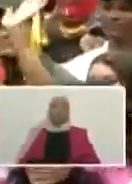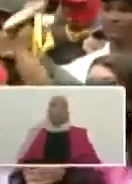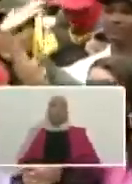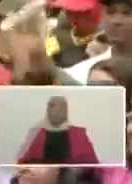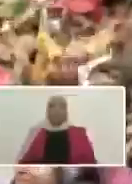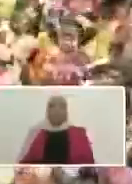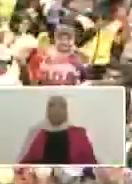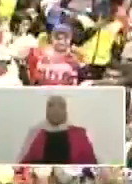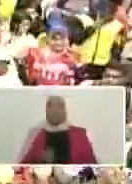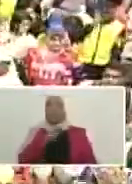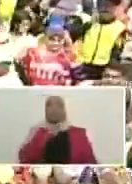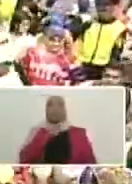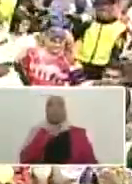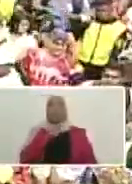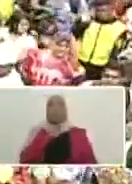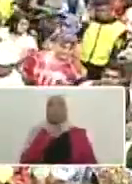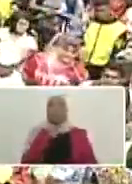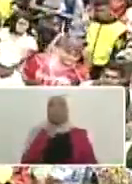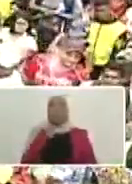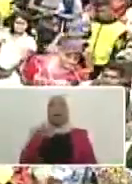Levanten la mano a los que son magallaneros.